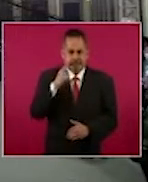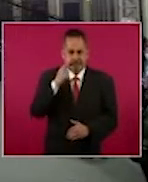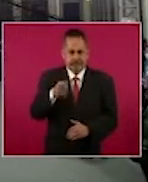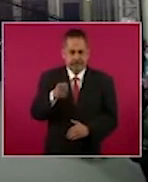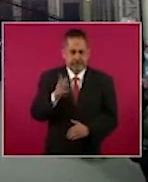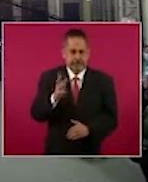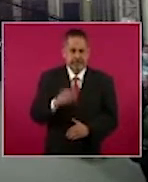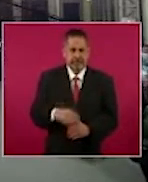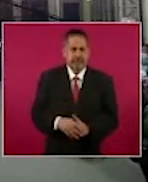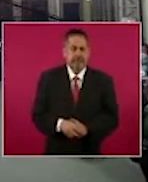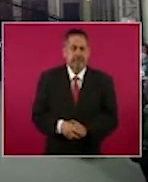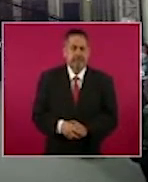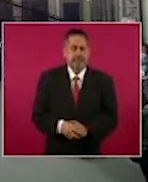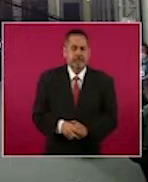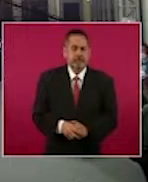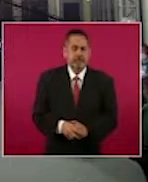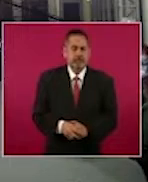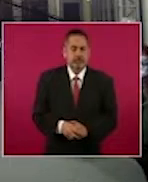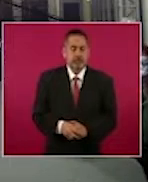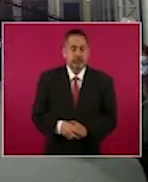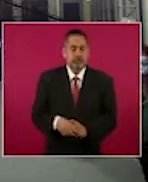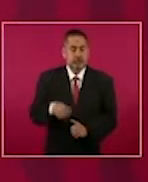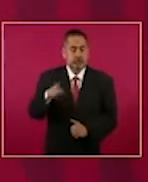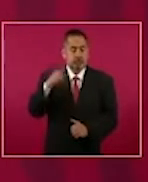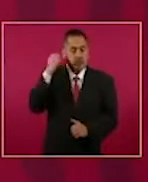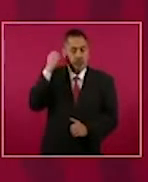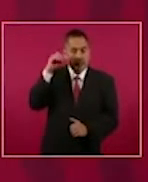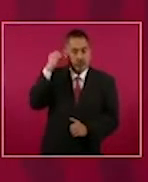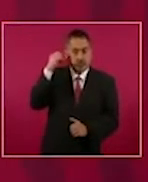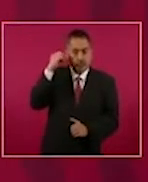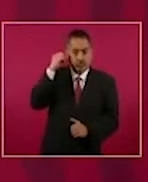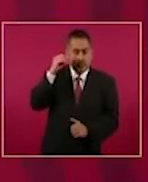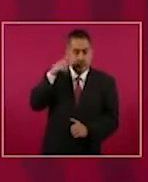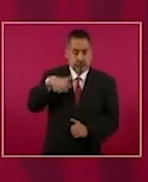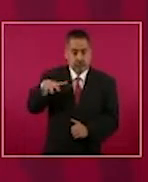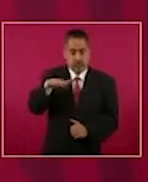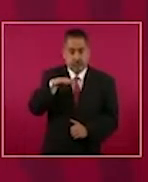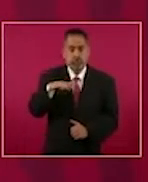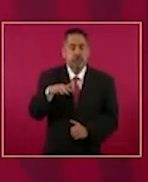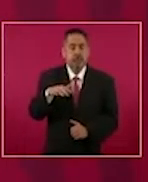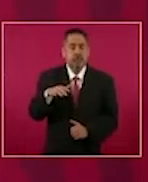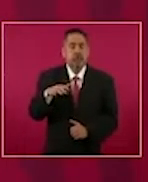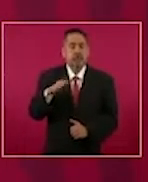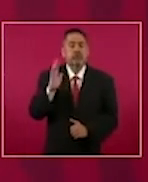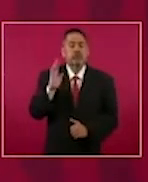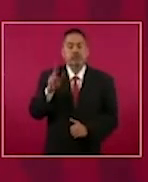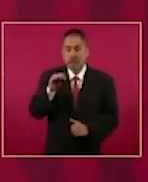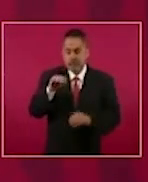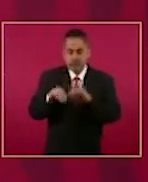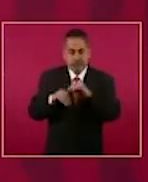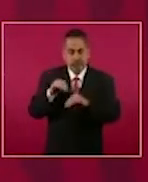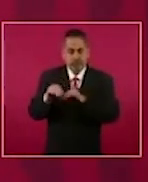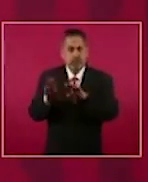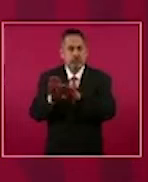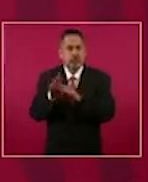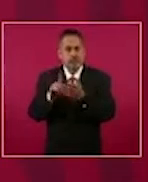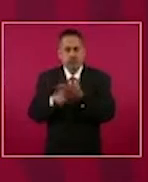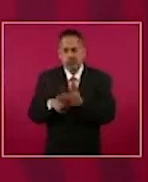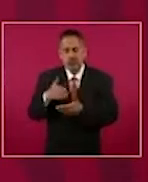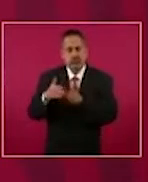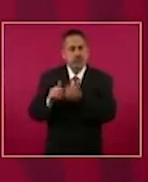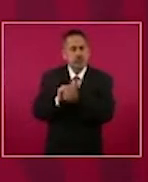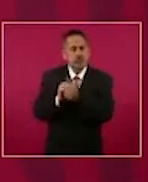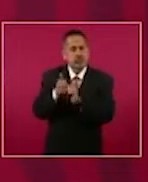el gobierno de la Cuarta Transformación logró reducir con contratistas, se destinaron para construir caminos en las regiones